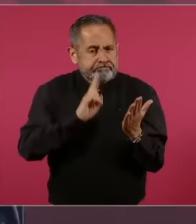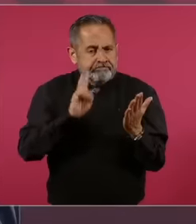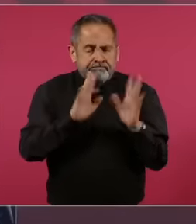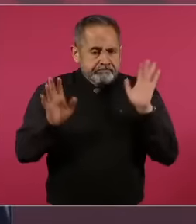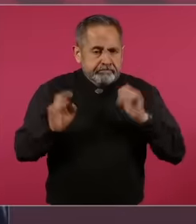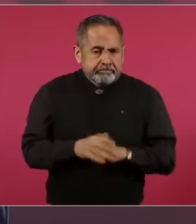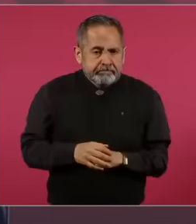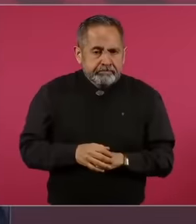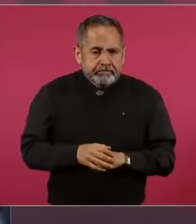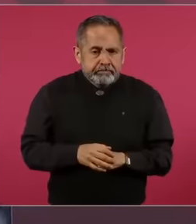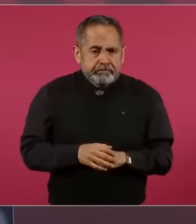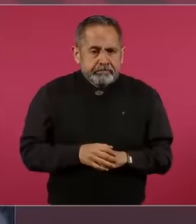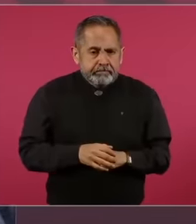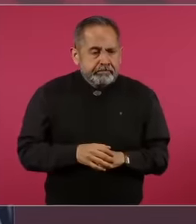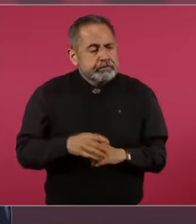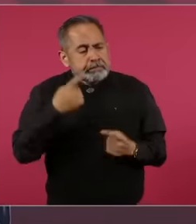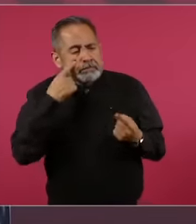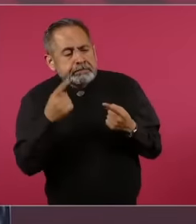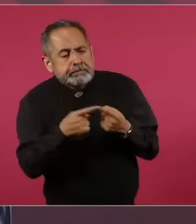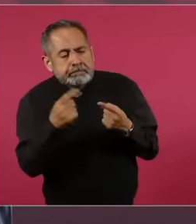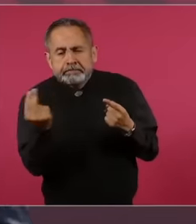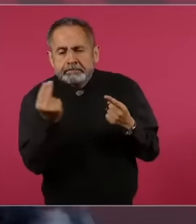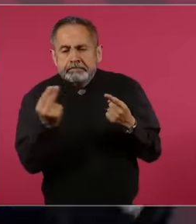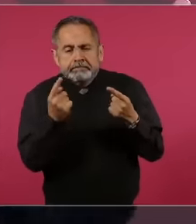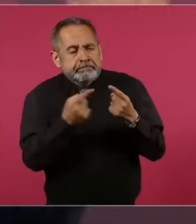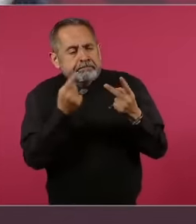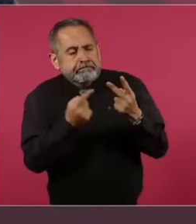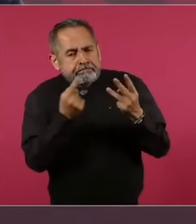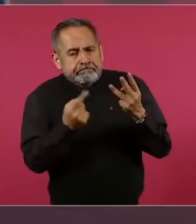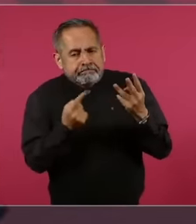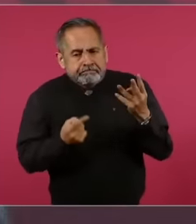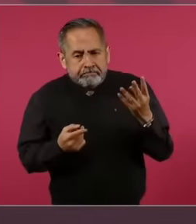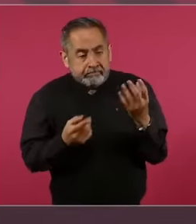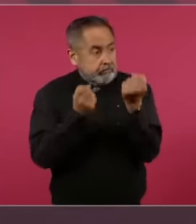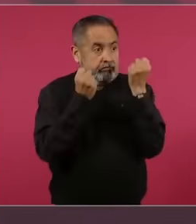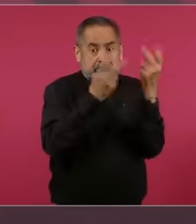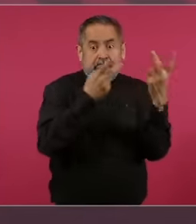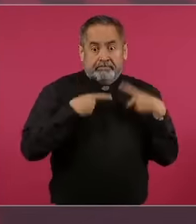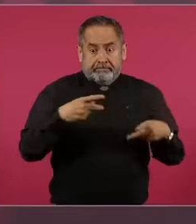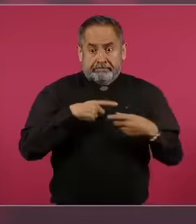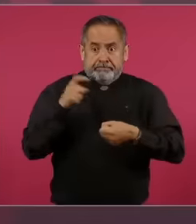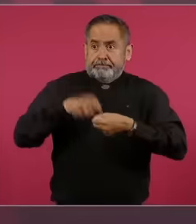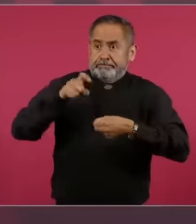se solicitan unos requisitos, como se van a inscribir muchos,